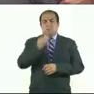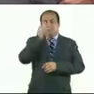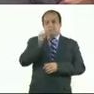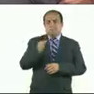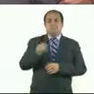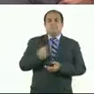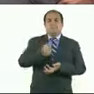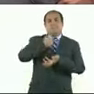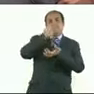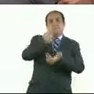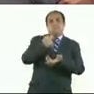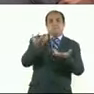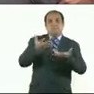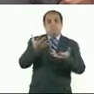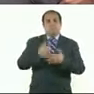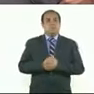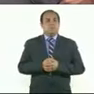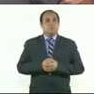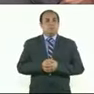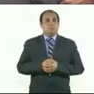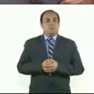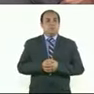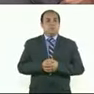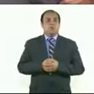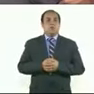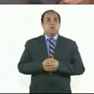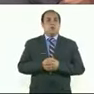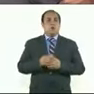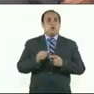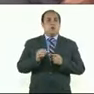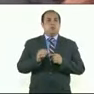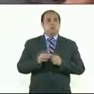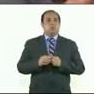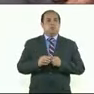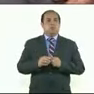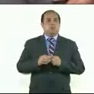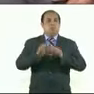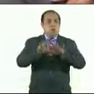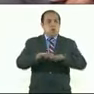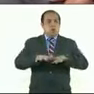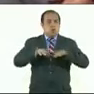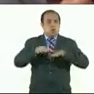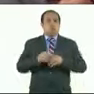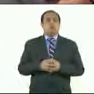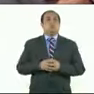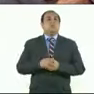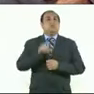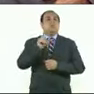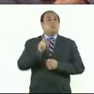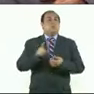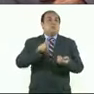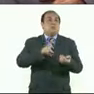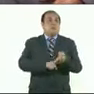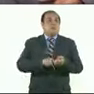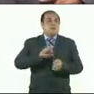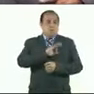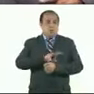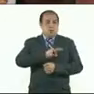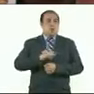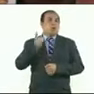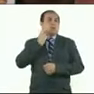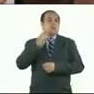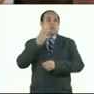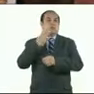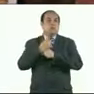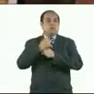del presupuesto que hizo el Congreso de la Unión y, en particular, pues, felicitaciones a los diputados de la 4T.